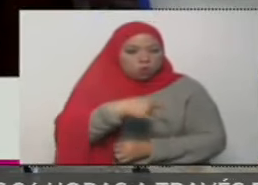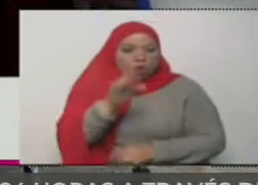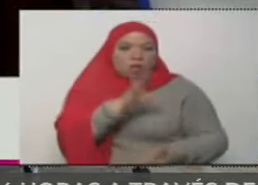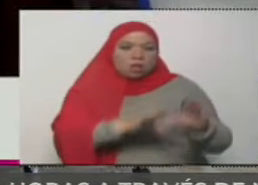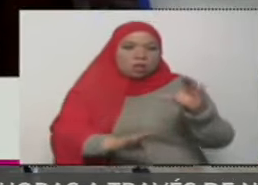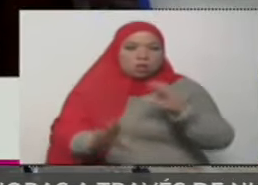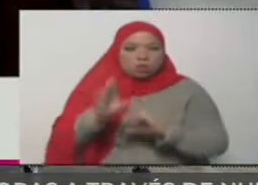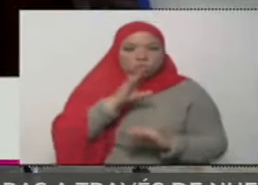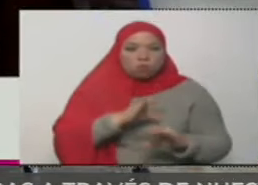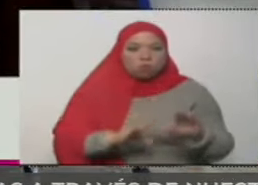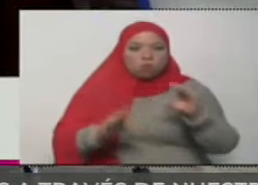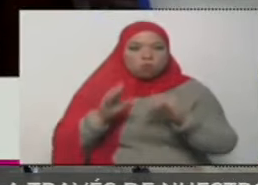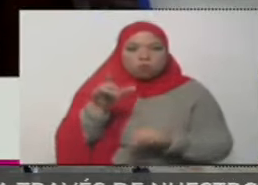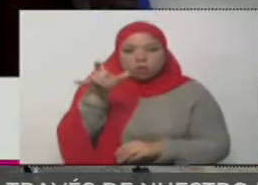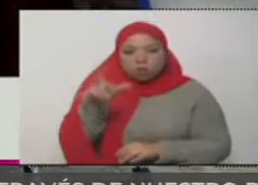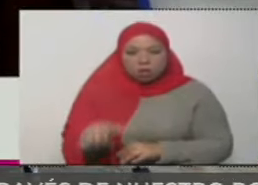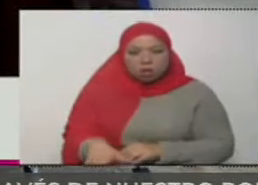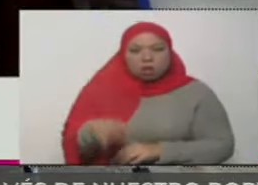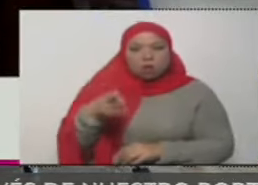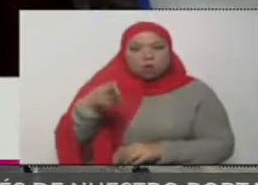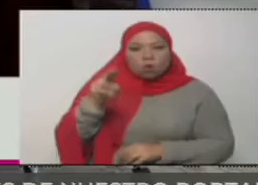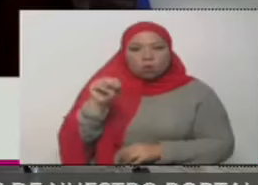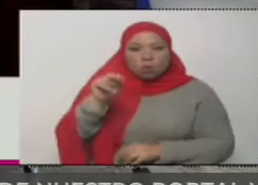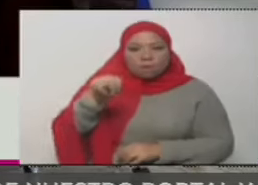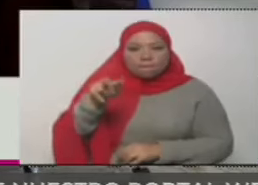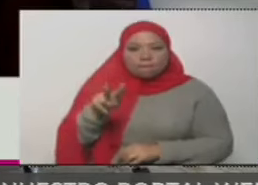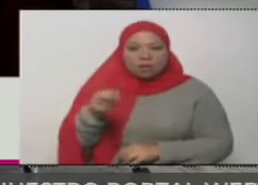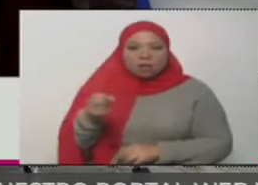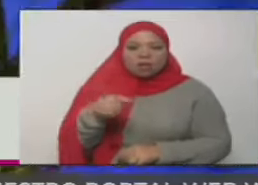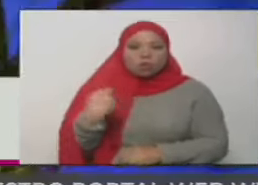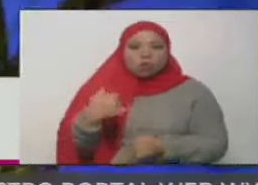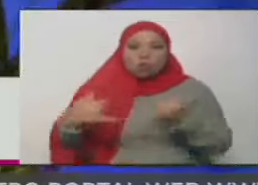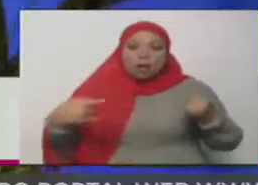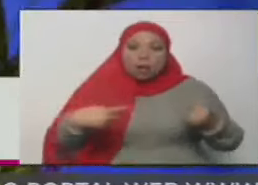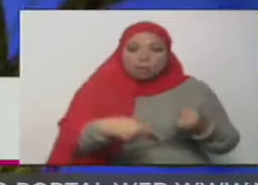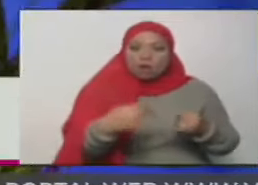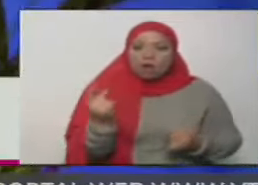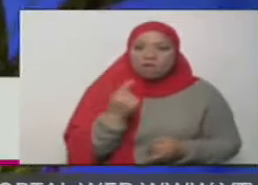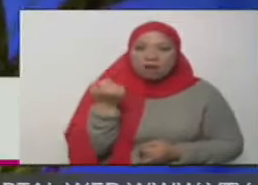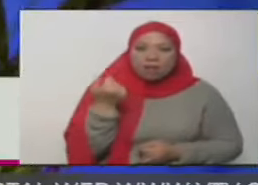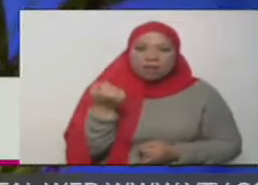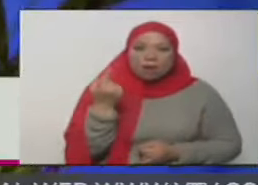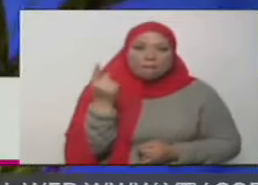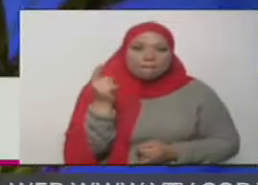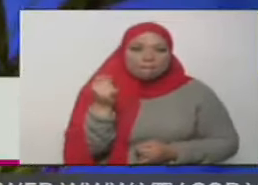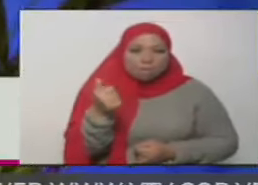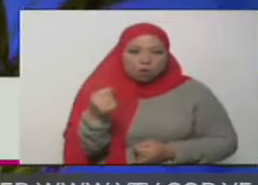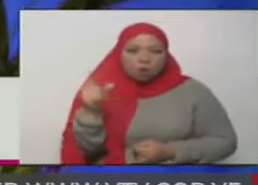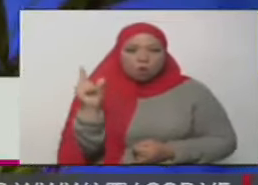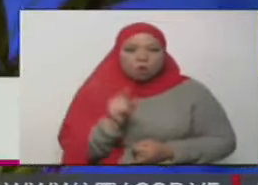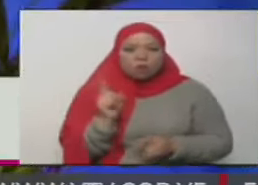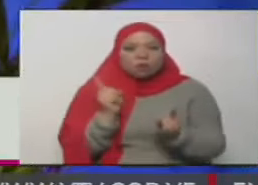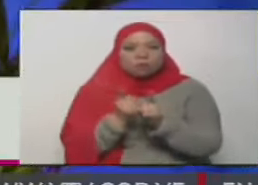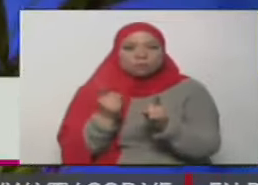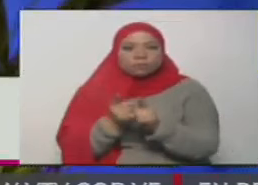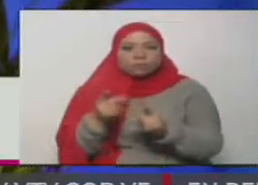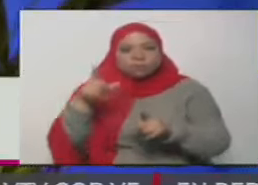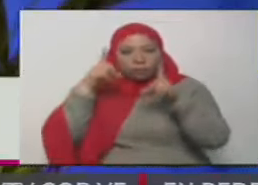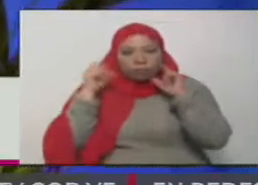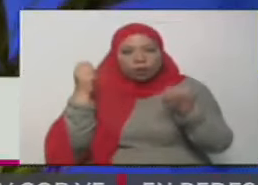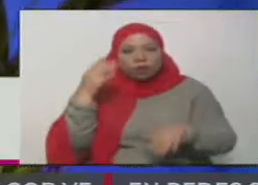Ciencias, Humberto Fernández Morán, que estamos a punto de inaugurar, creamos una carrera universitaria de